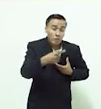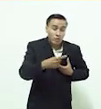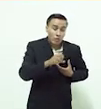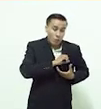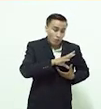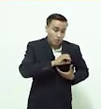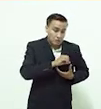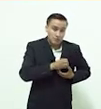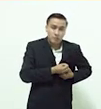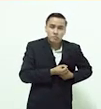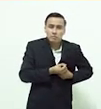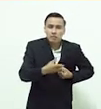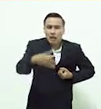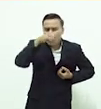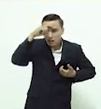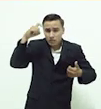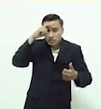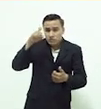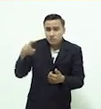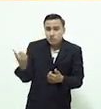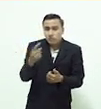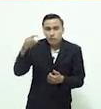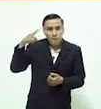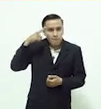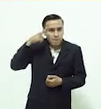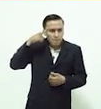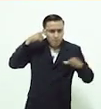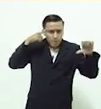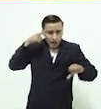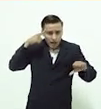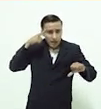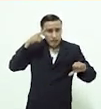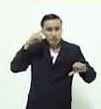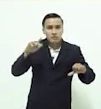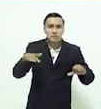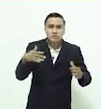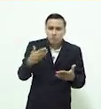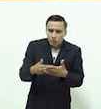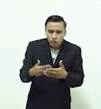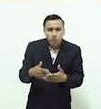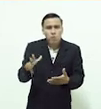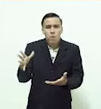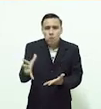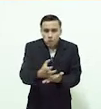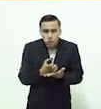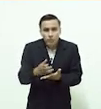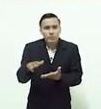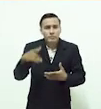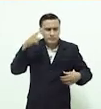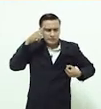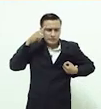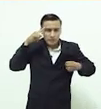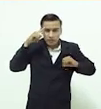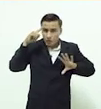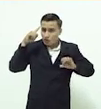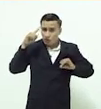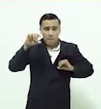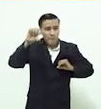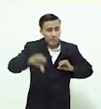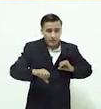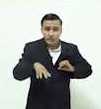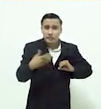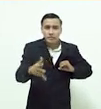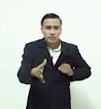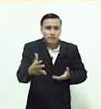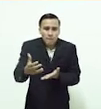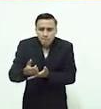hombre salen las intenciones malas, las fornicaciones, los robos, los homicidios, los adulterios, las codicias,